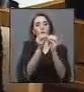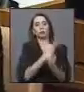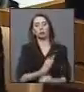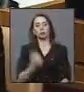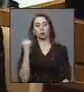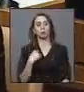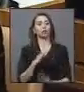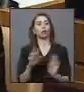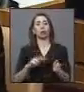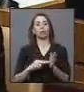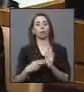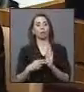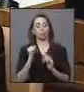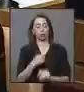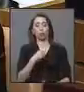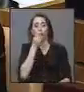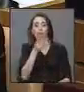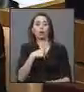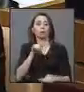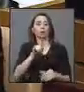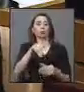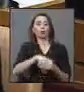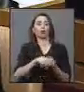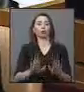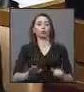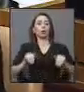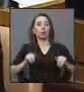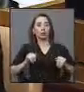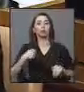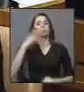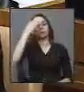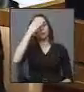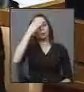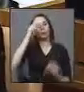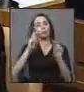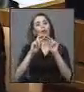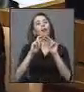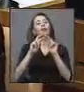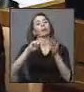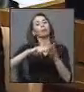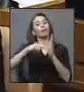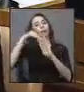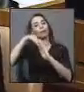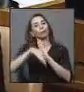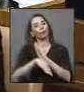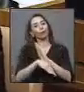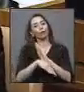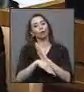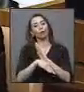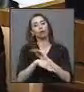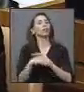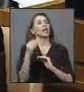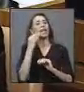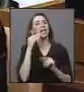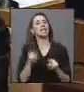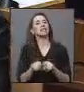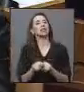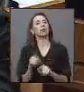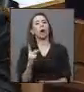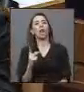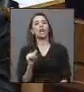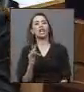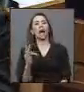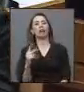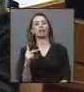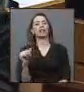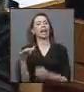yo no tengo problema de legitimidad para hablarlo. Pero me preocupa el problema de fondo. Esta es una situación casi kafkiana. Se